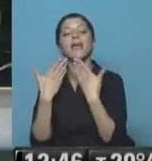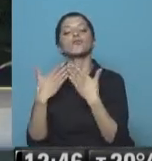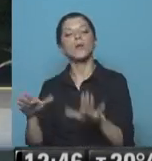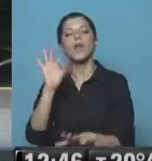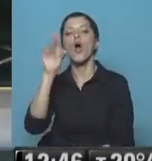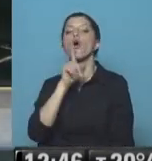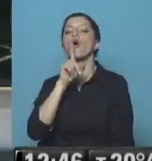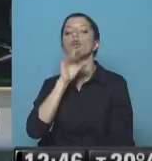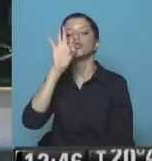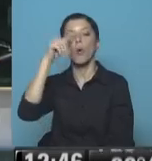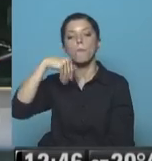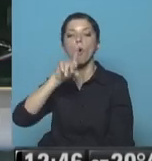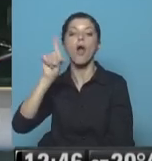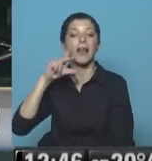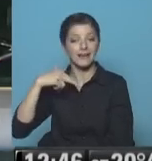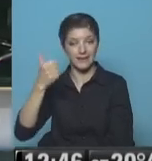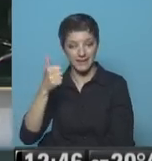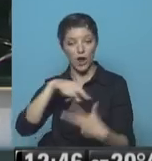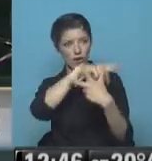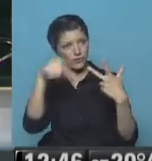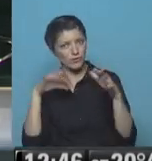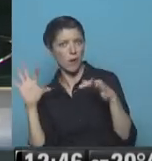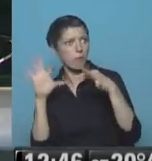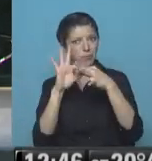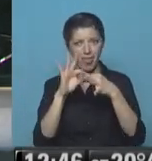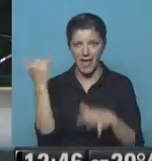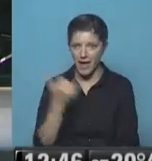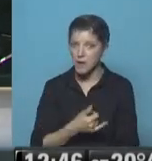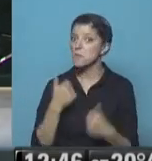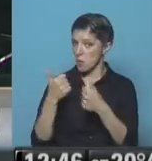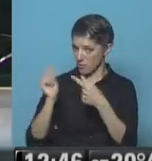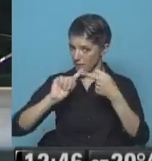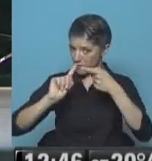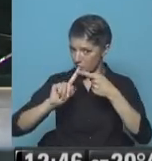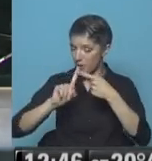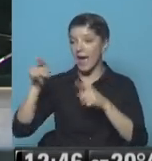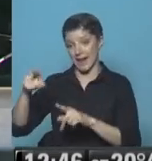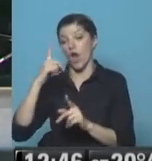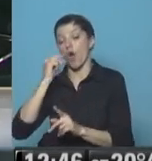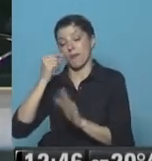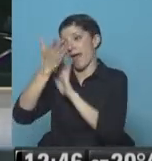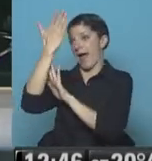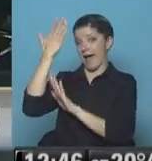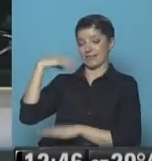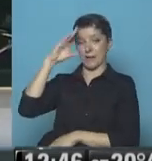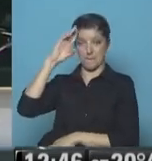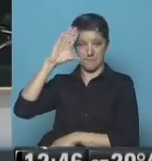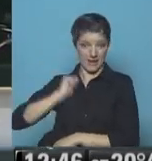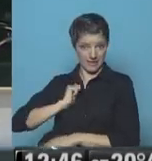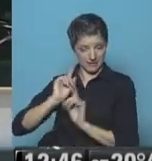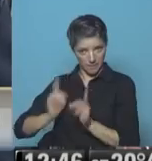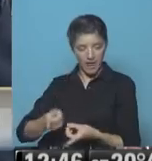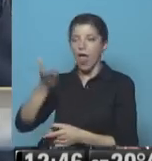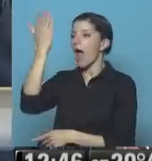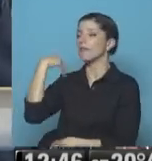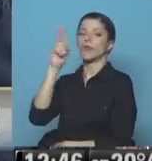Molina tiene vínculos con los tres pilares, muy buenos vínculos. De hecho, él es militar, él fue uno de los comandantes de uno de los